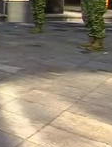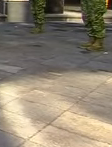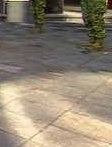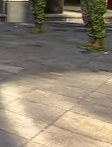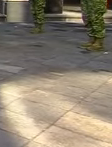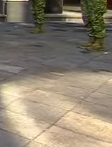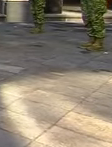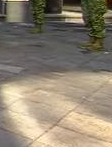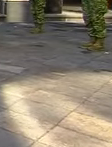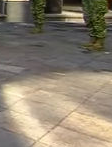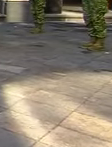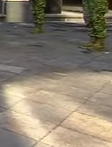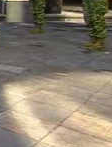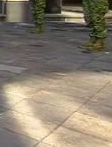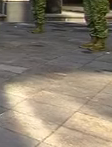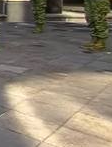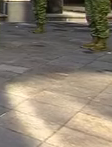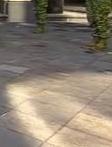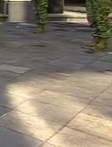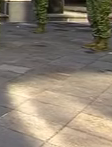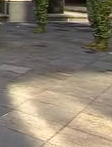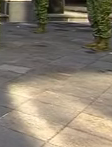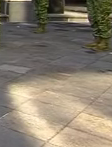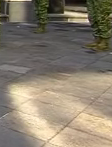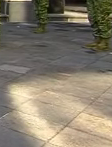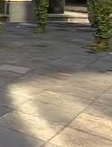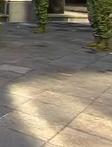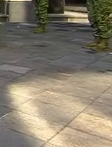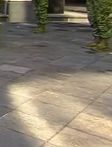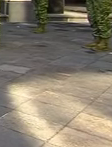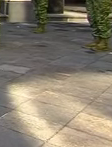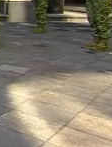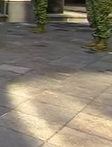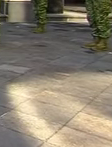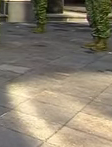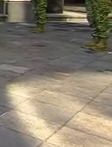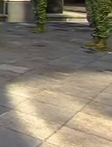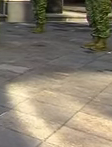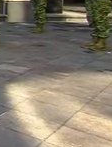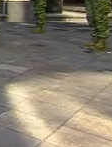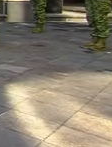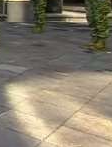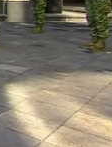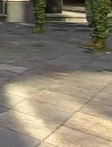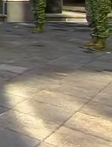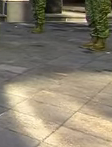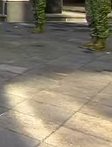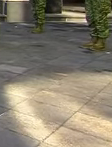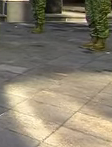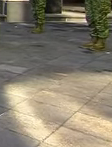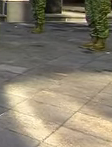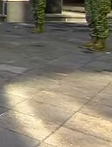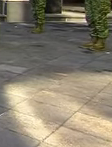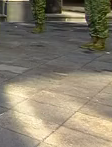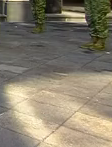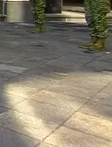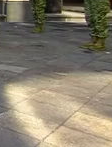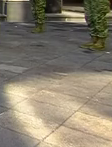Finalizamos este evento agradeciendo la asistencia del presidente de México y funcionarios que lo acompañaron. Buenos días.